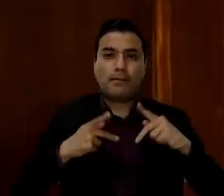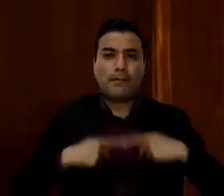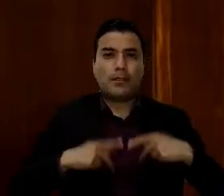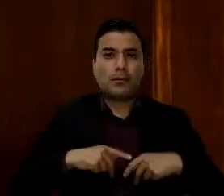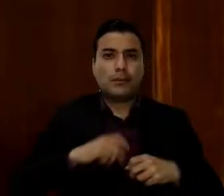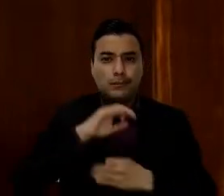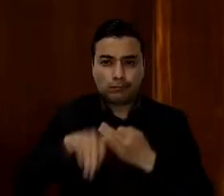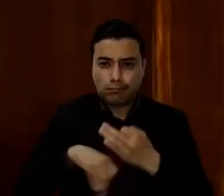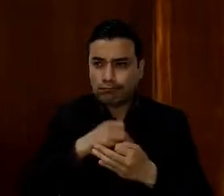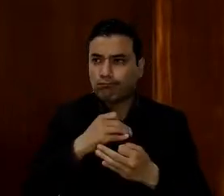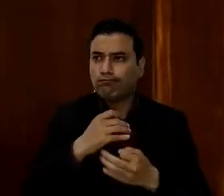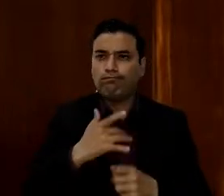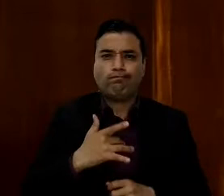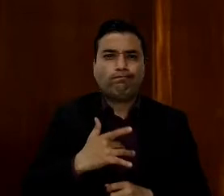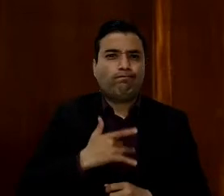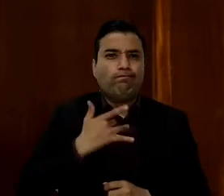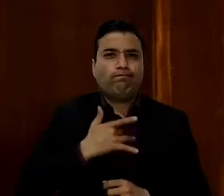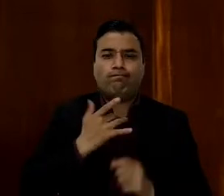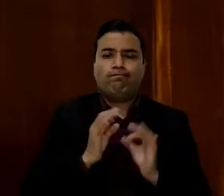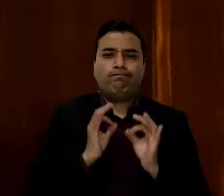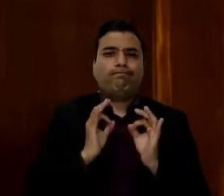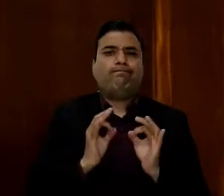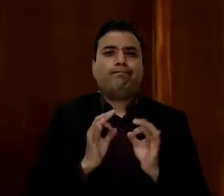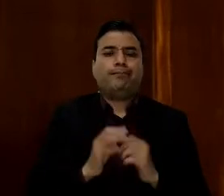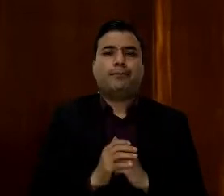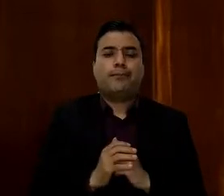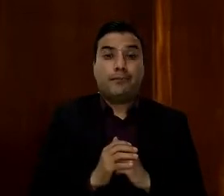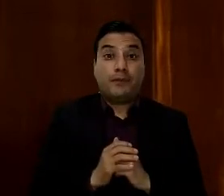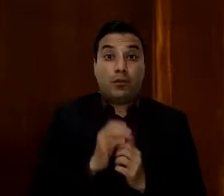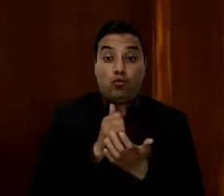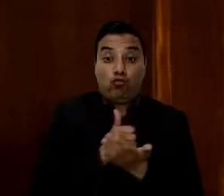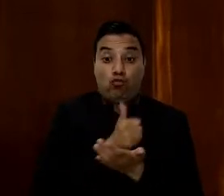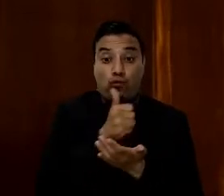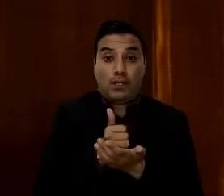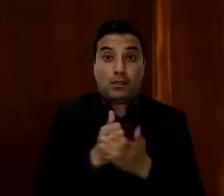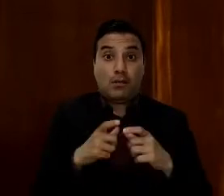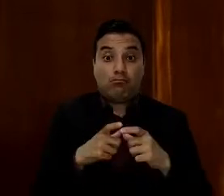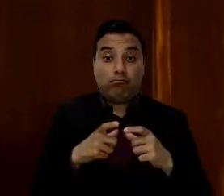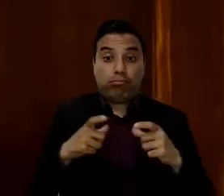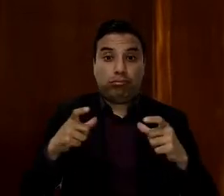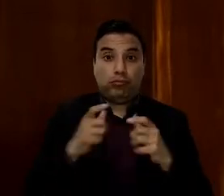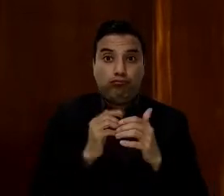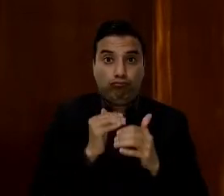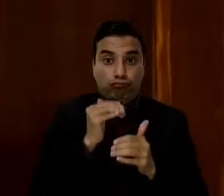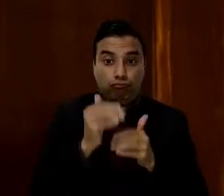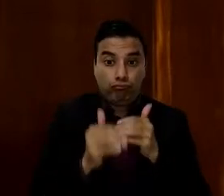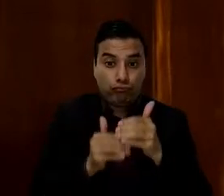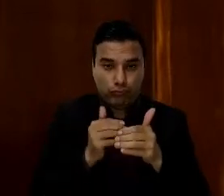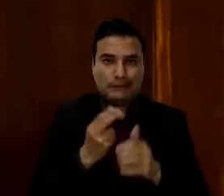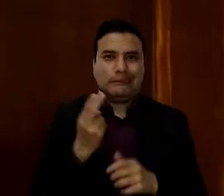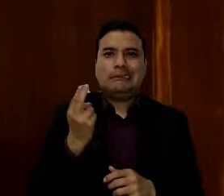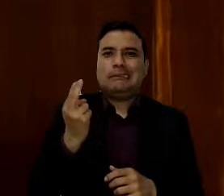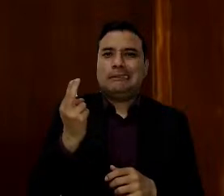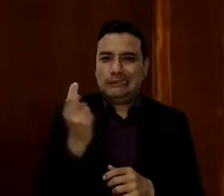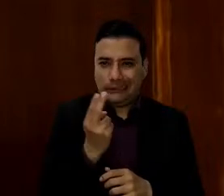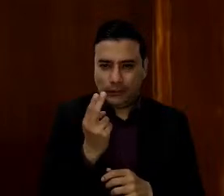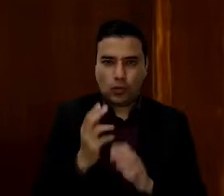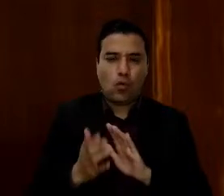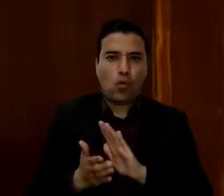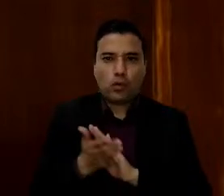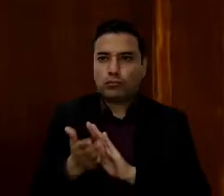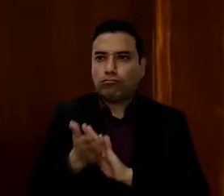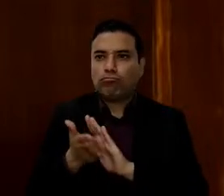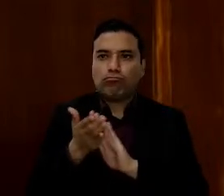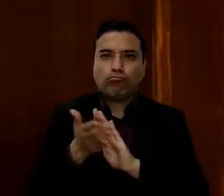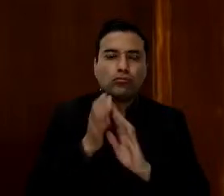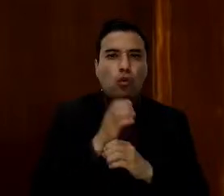habitarán, pues todo desarrollo urbano debe contar con infraestructura necesaria para